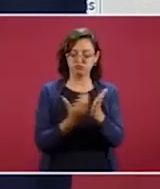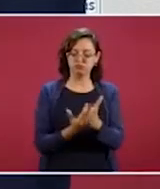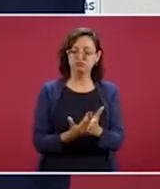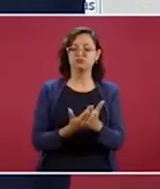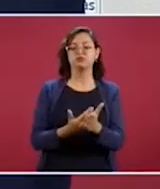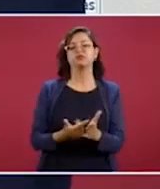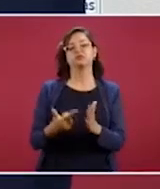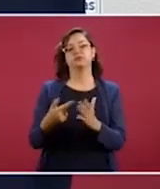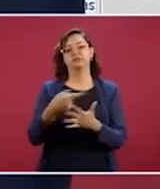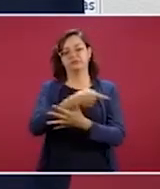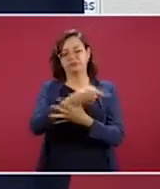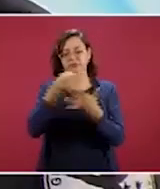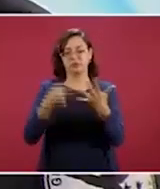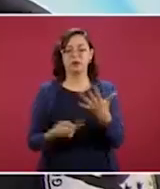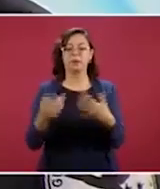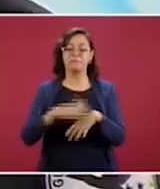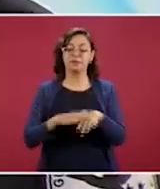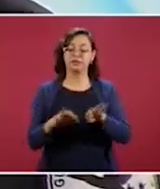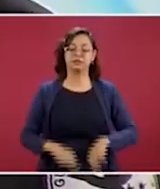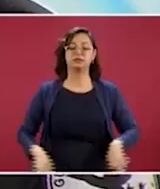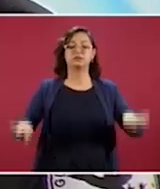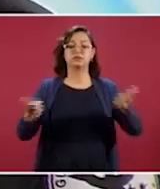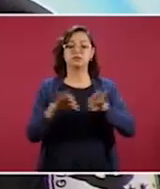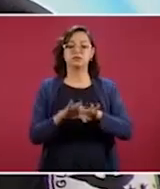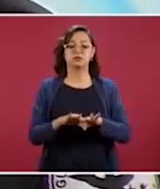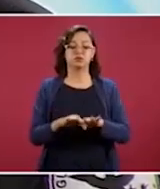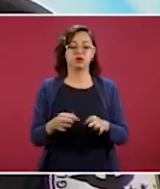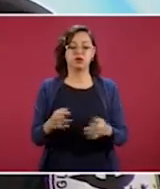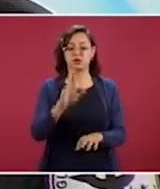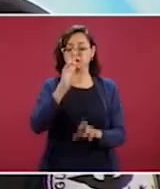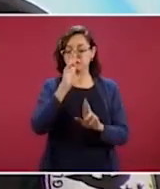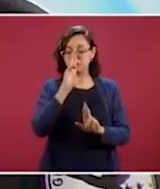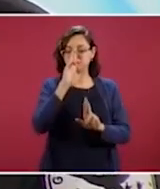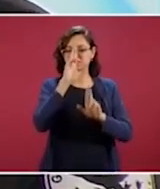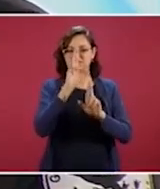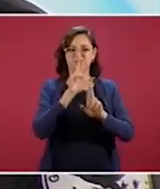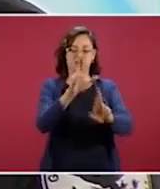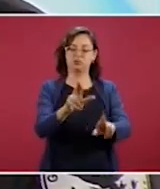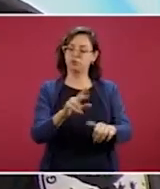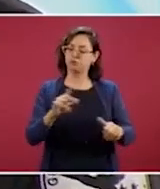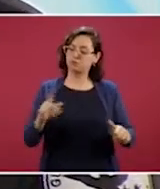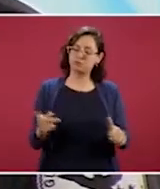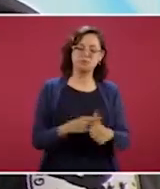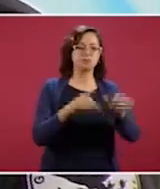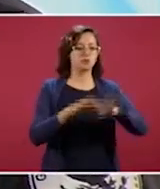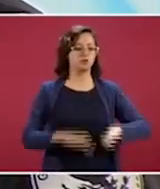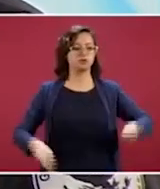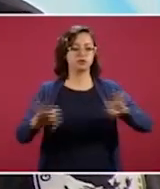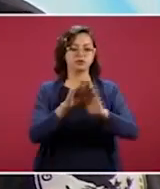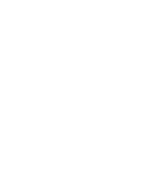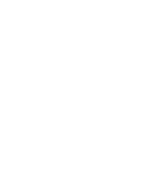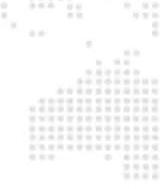que nos rigen principalmente el respeto irrestricto de los derechos humanos